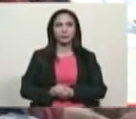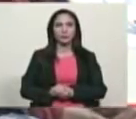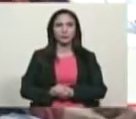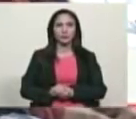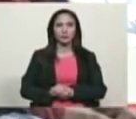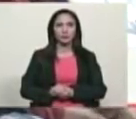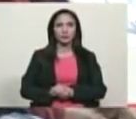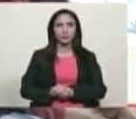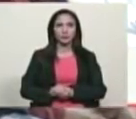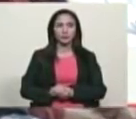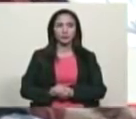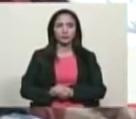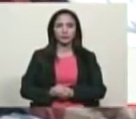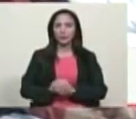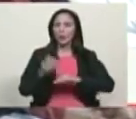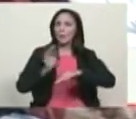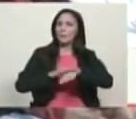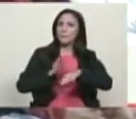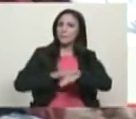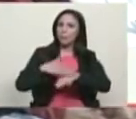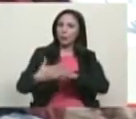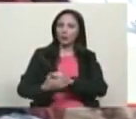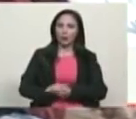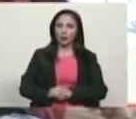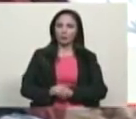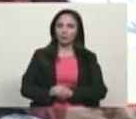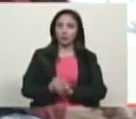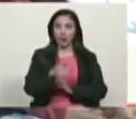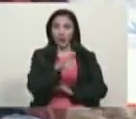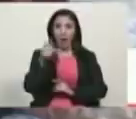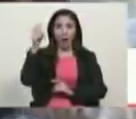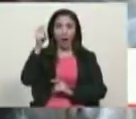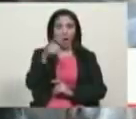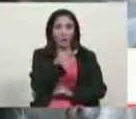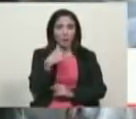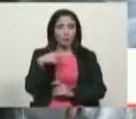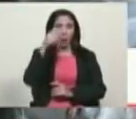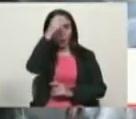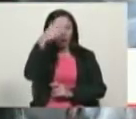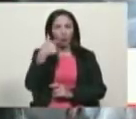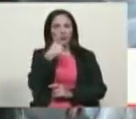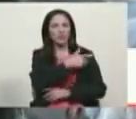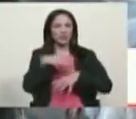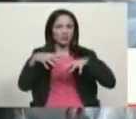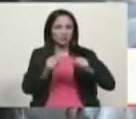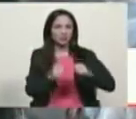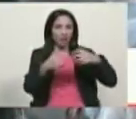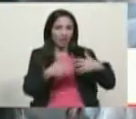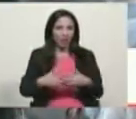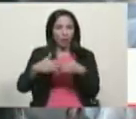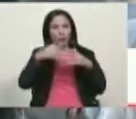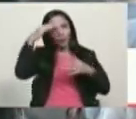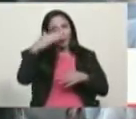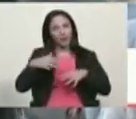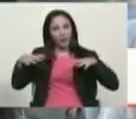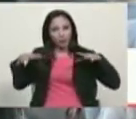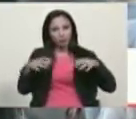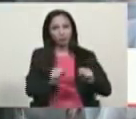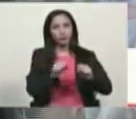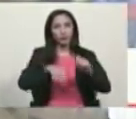¿Cuál es la razón por la cual Donald Trump dice que va a mandar el ejército de Estados Unidos a